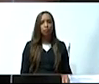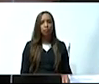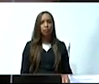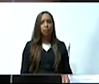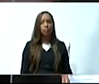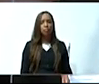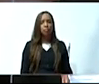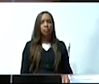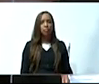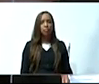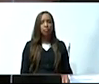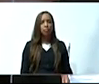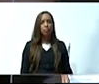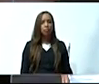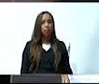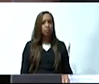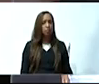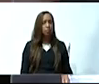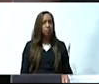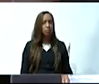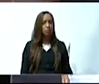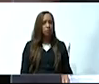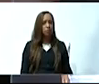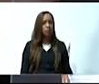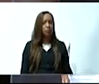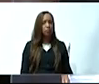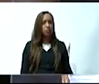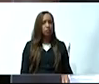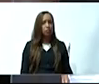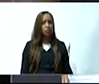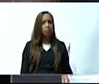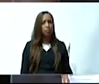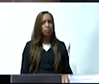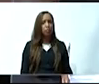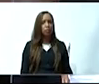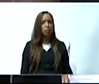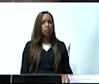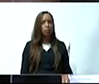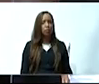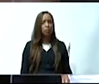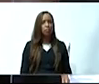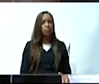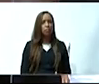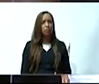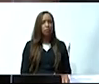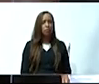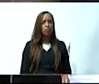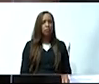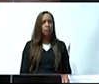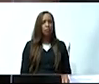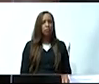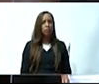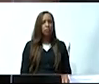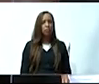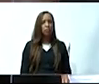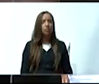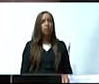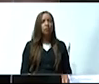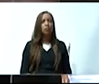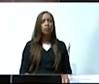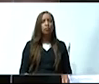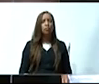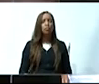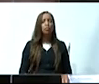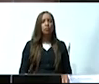538-21. Es decir, el nivel de transparencia exhibido por el Estado Dominicano en esta importante pieza puede generar